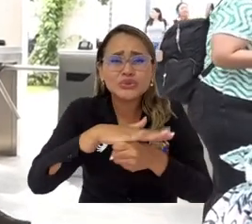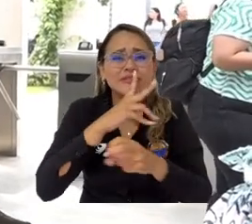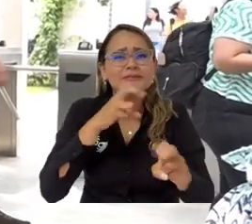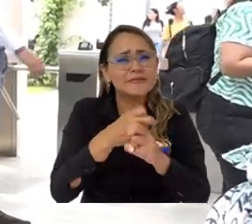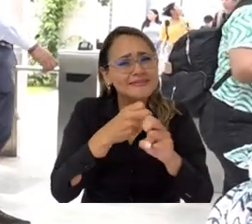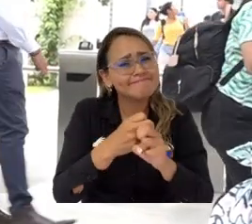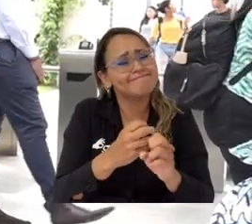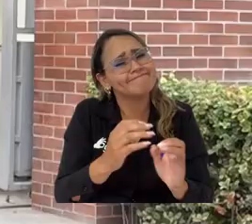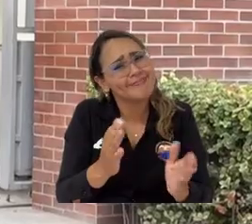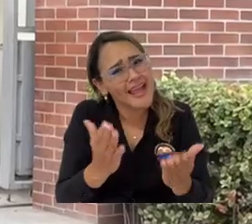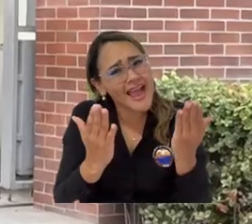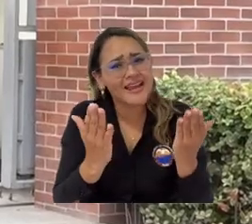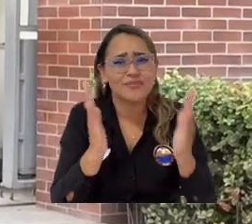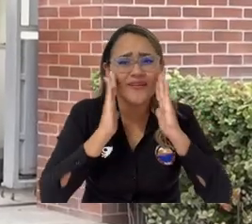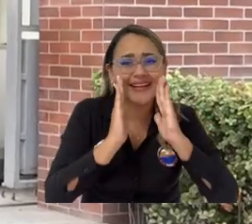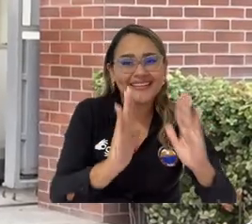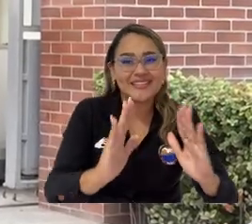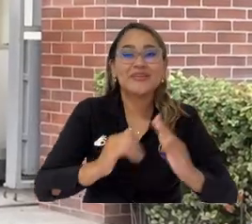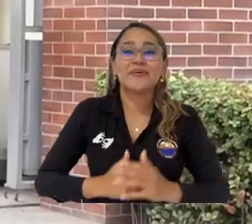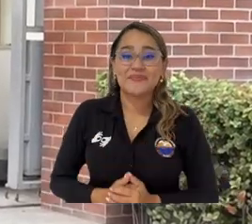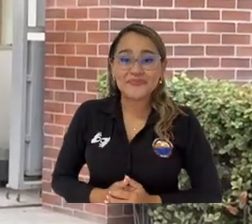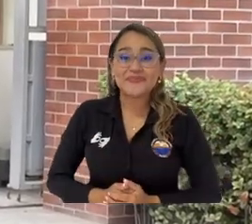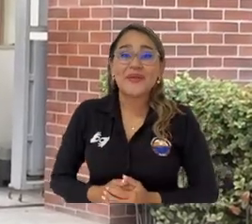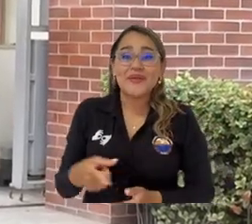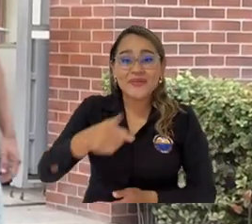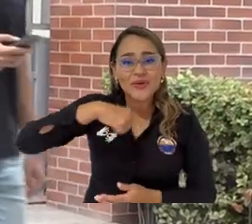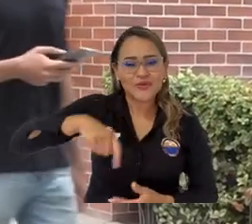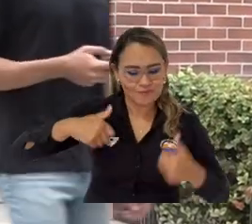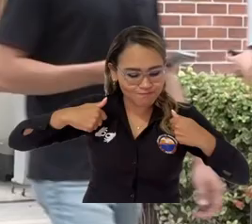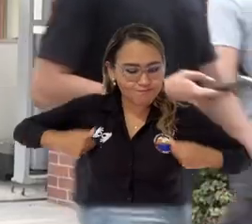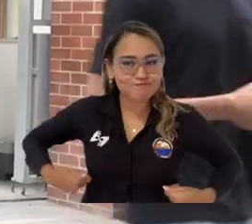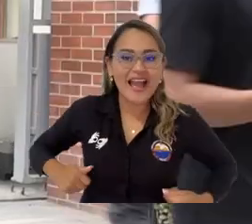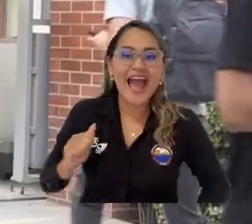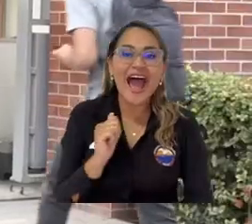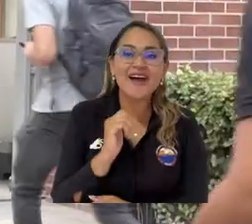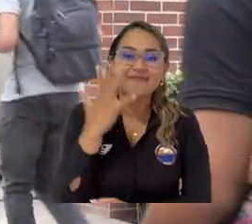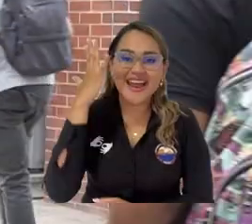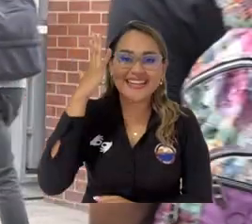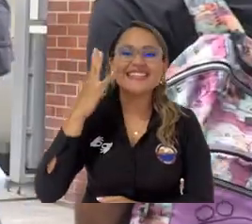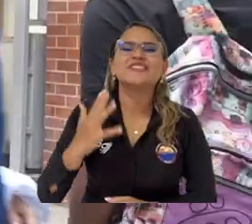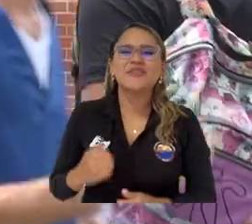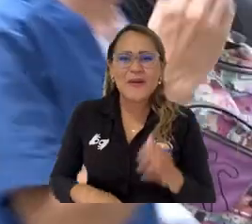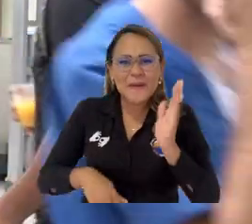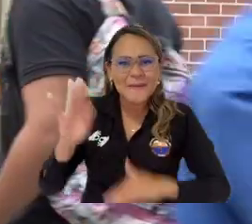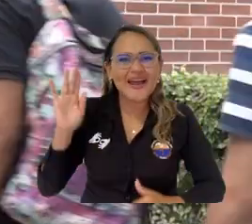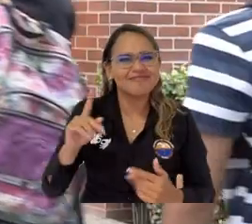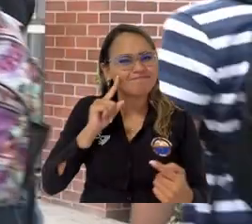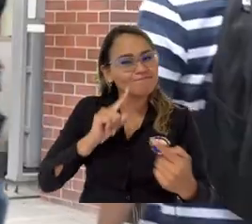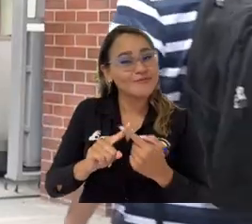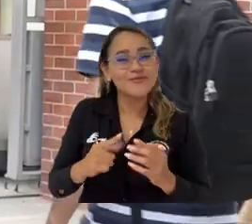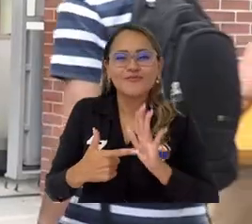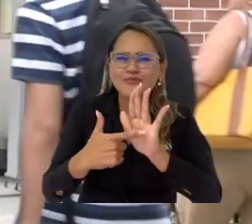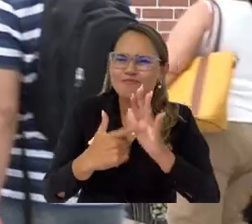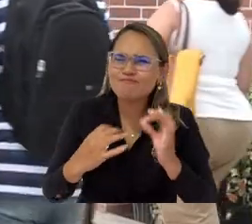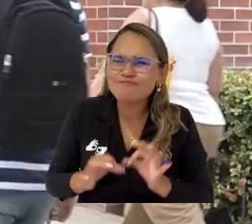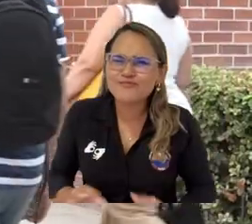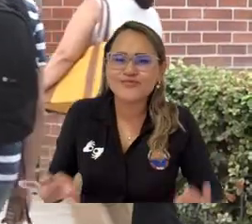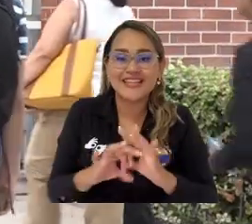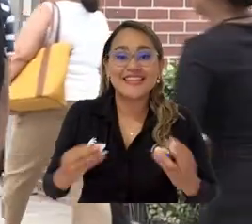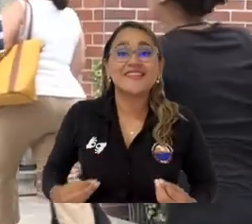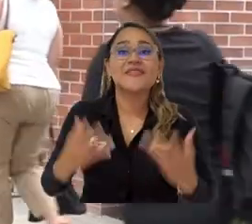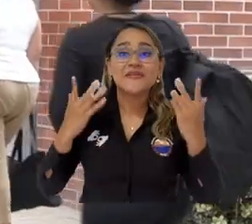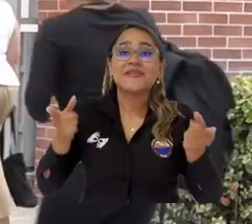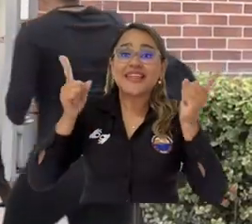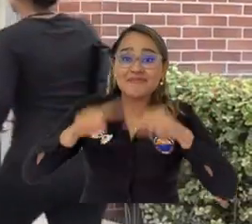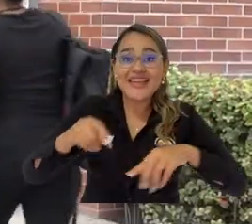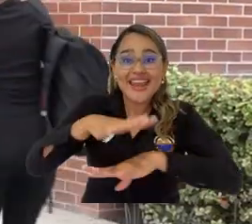por una situación difícil. Bueno, aprovechar los espacios en los que nos vestimos de amarillo, vamos a tener los 3K por la vida también, invitarlos a cada